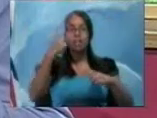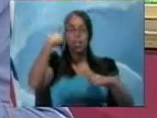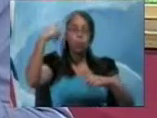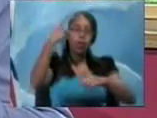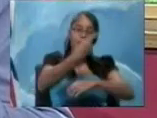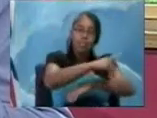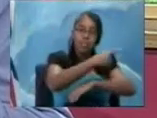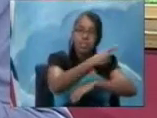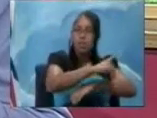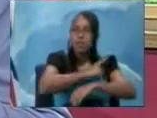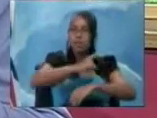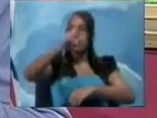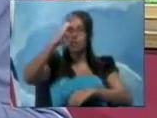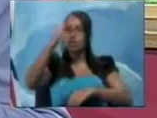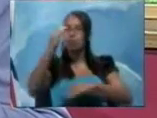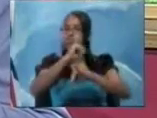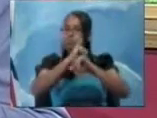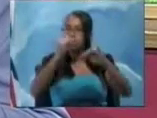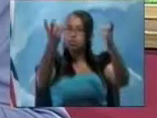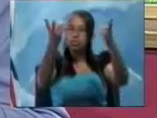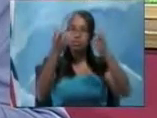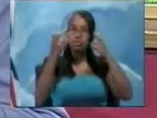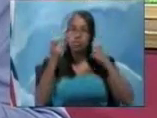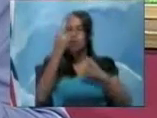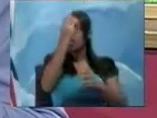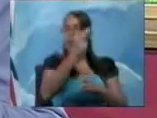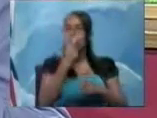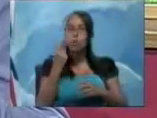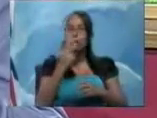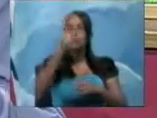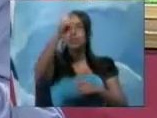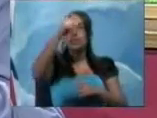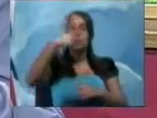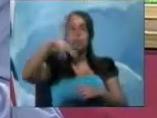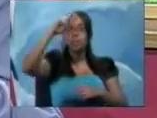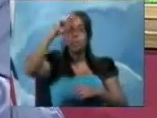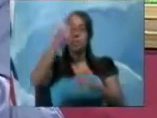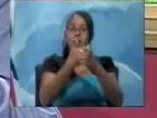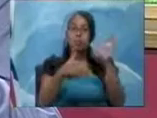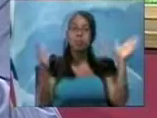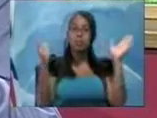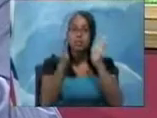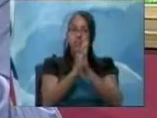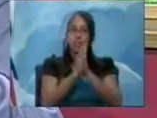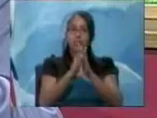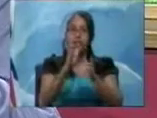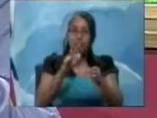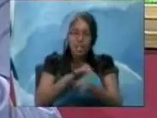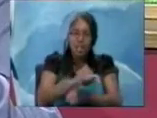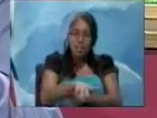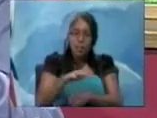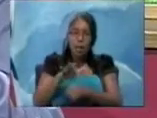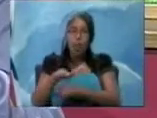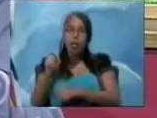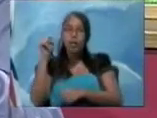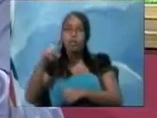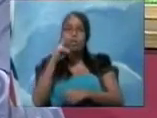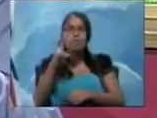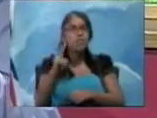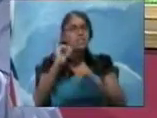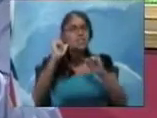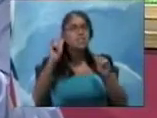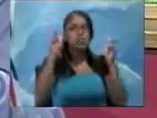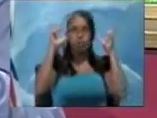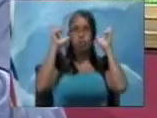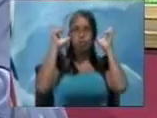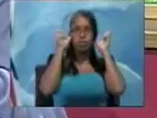Dios habiendo recibido del padre La promesa del Espíritu Santo ha derramado esto que veis Y oís qué